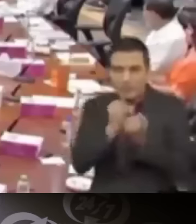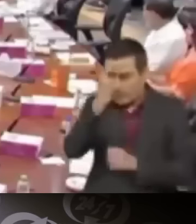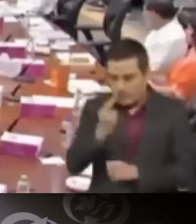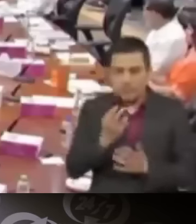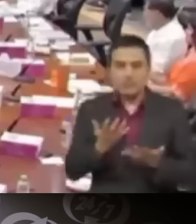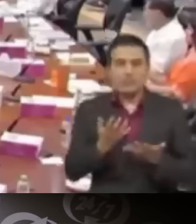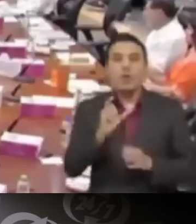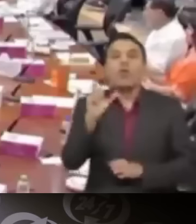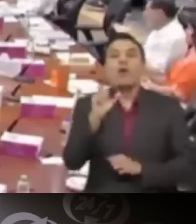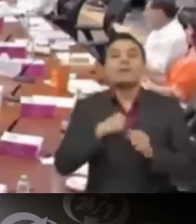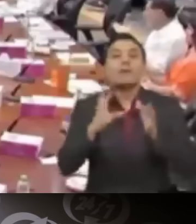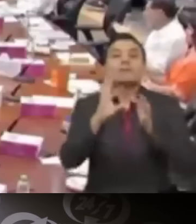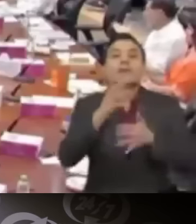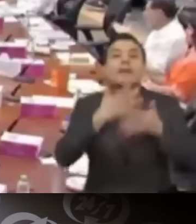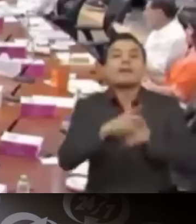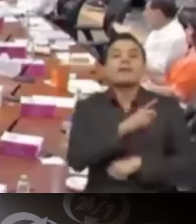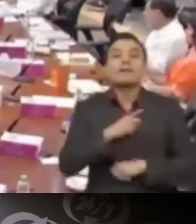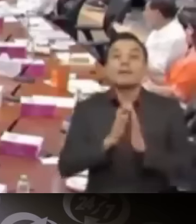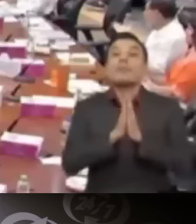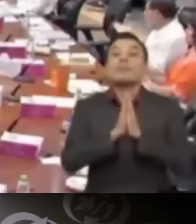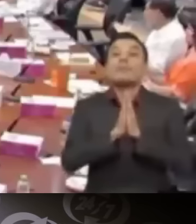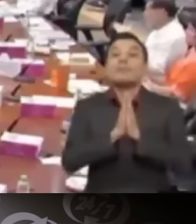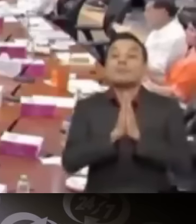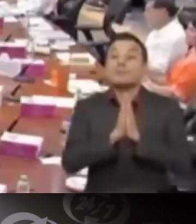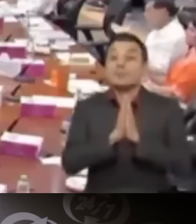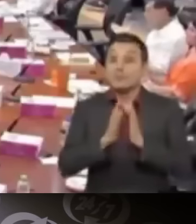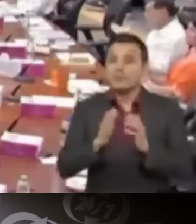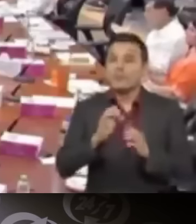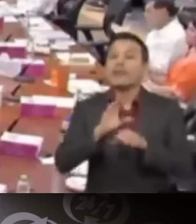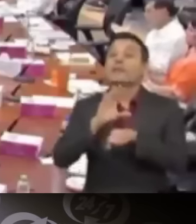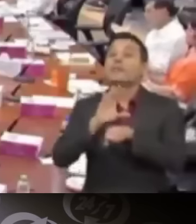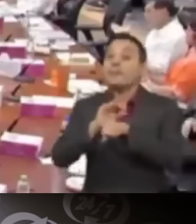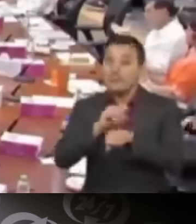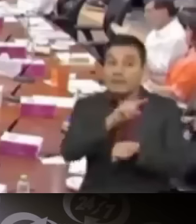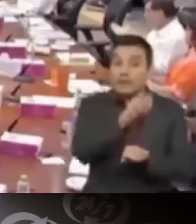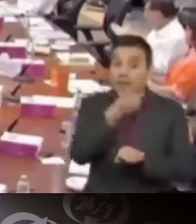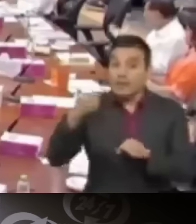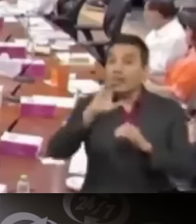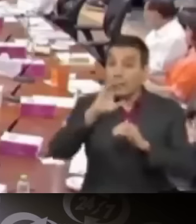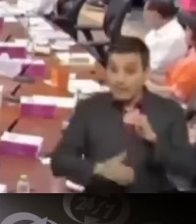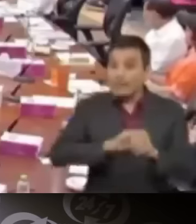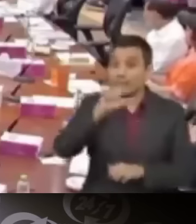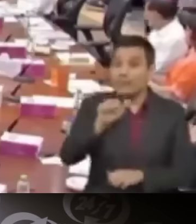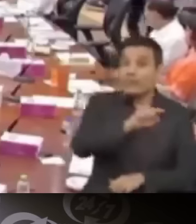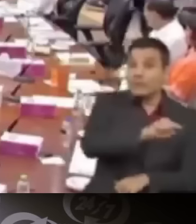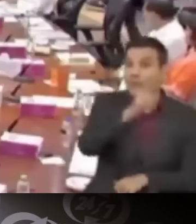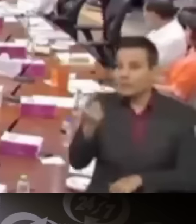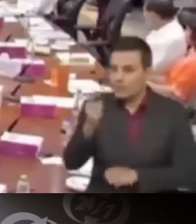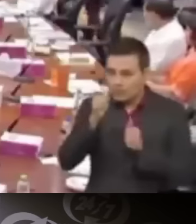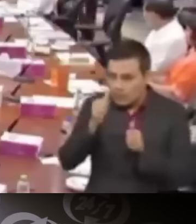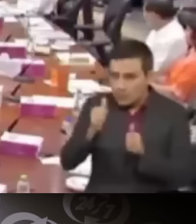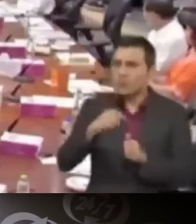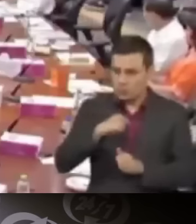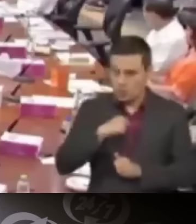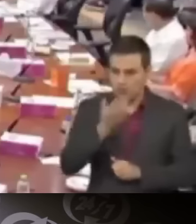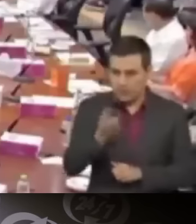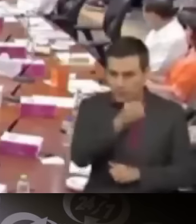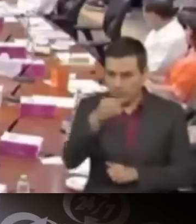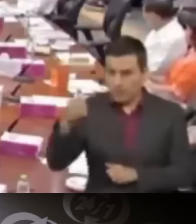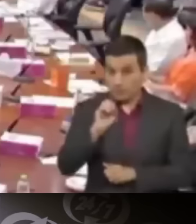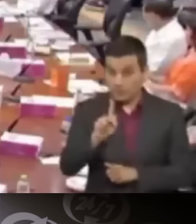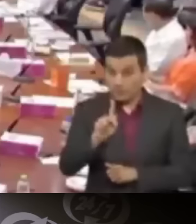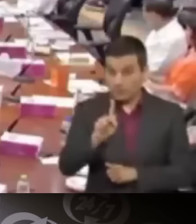uno cuando dirigimos unos a otros. Entonces, por favor, si permitimos que termine su intervención y cuando sea su tiempo, vamos poniendo orden para ir